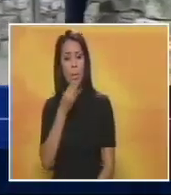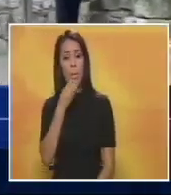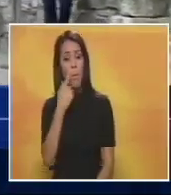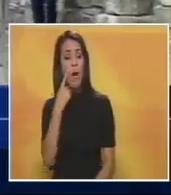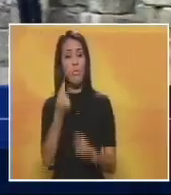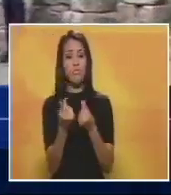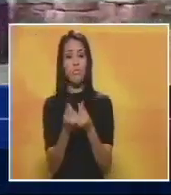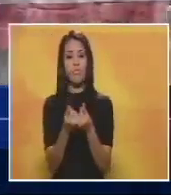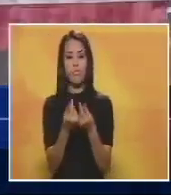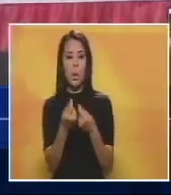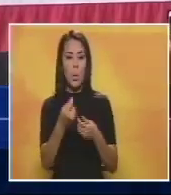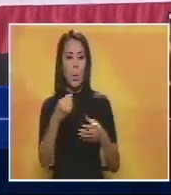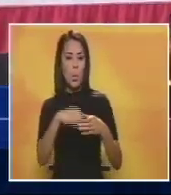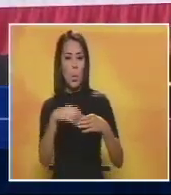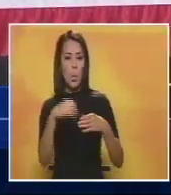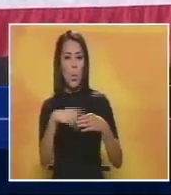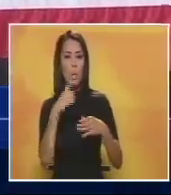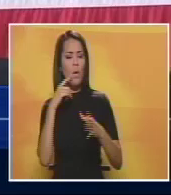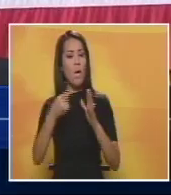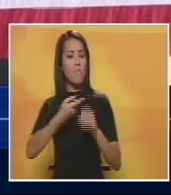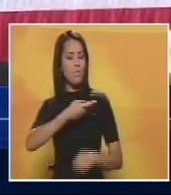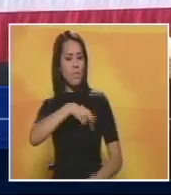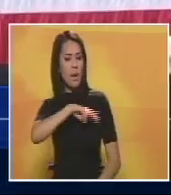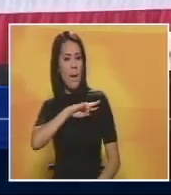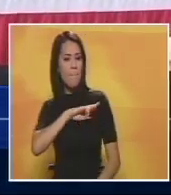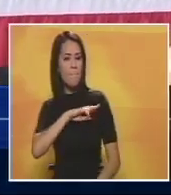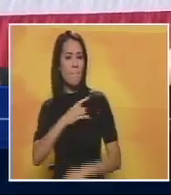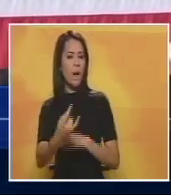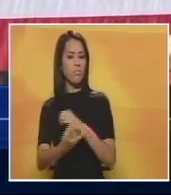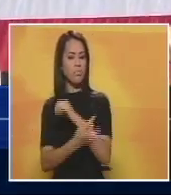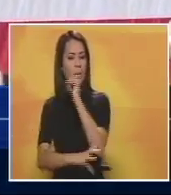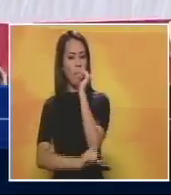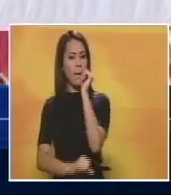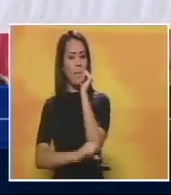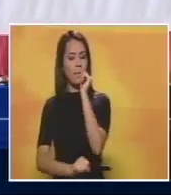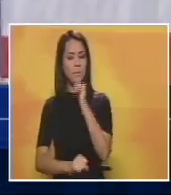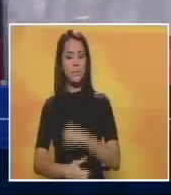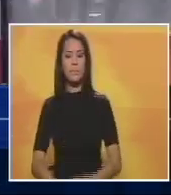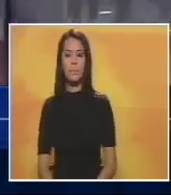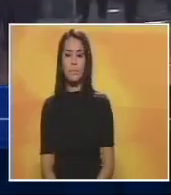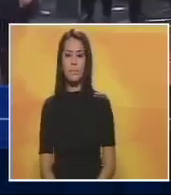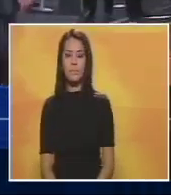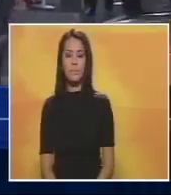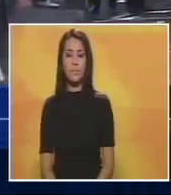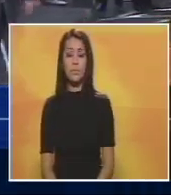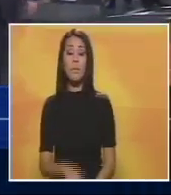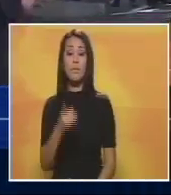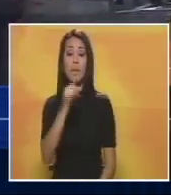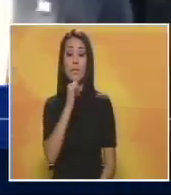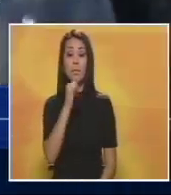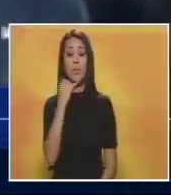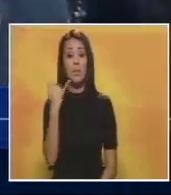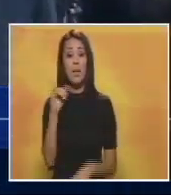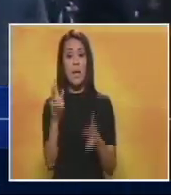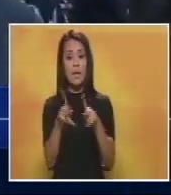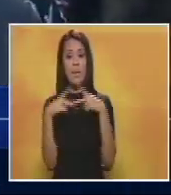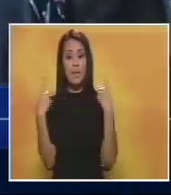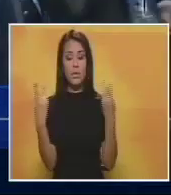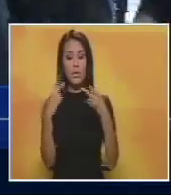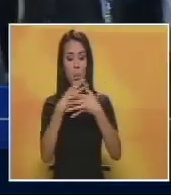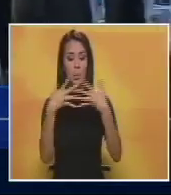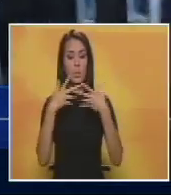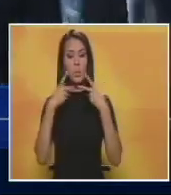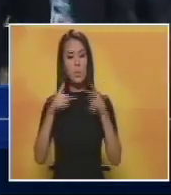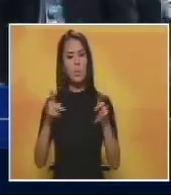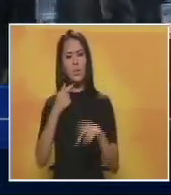con fraude fiscal. En Twitter, Trump manifestó que 97% de las noticias que publica el periódico sobre